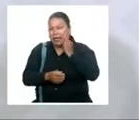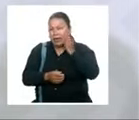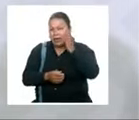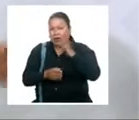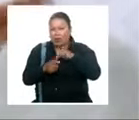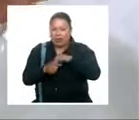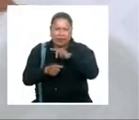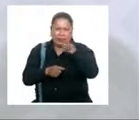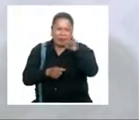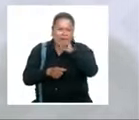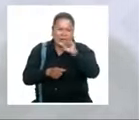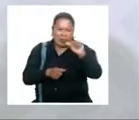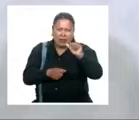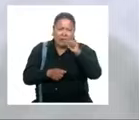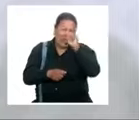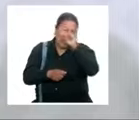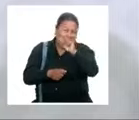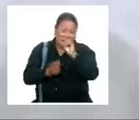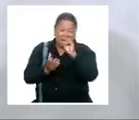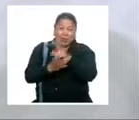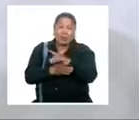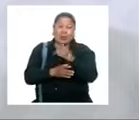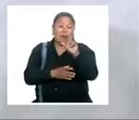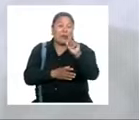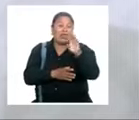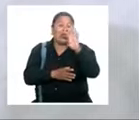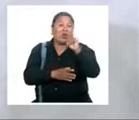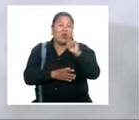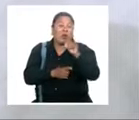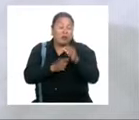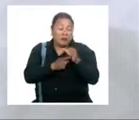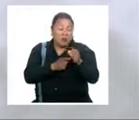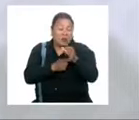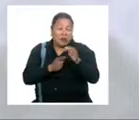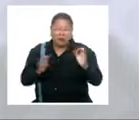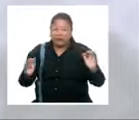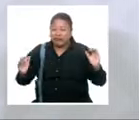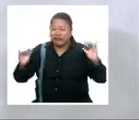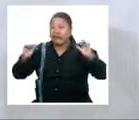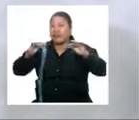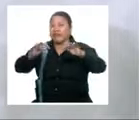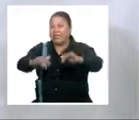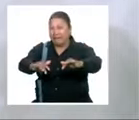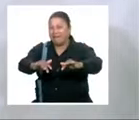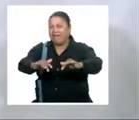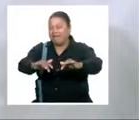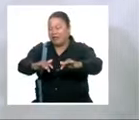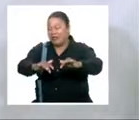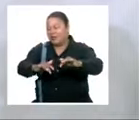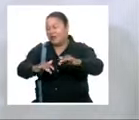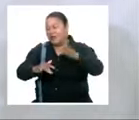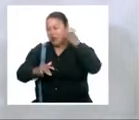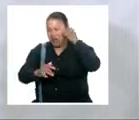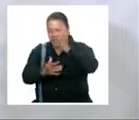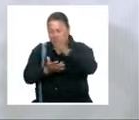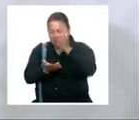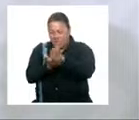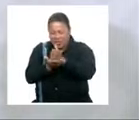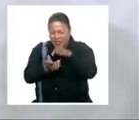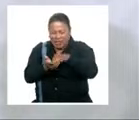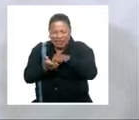de Sachila. Ahí era el basurero de 29 municipios que son conurbados Oaxaca, de la